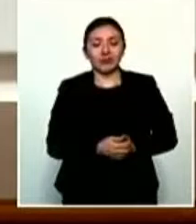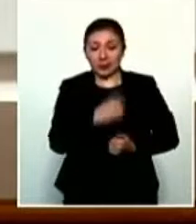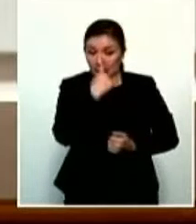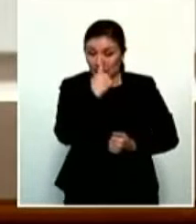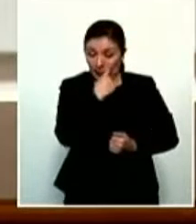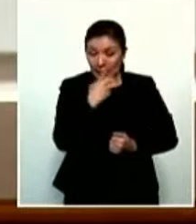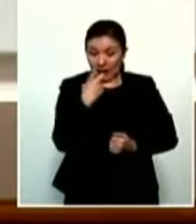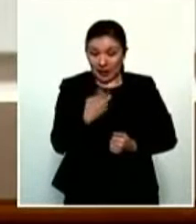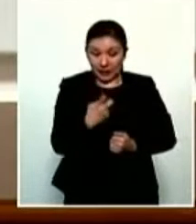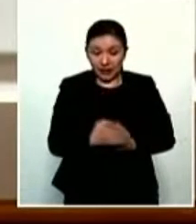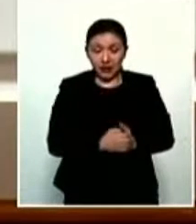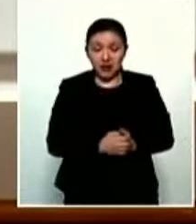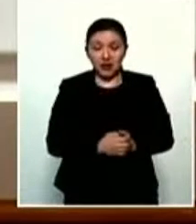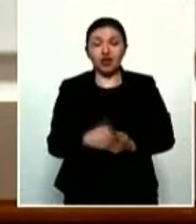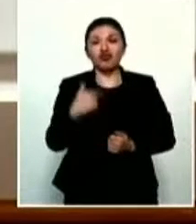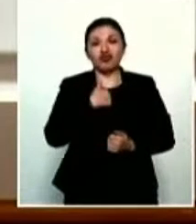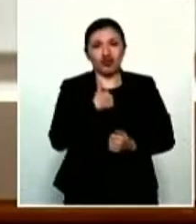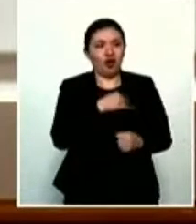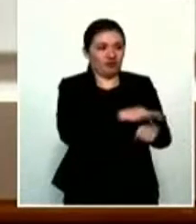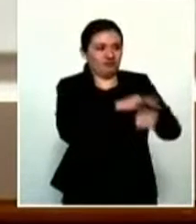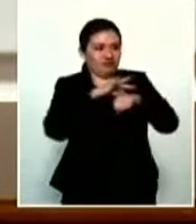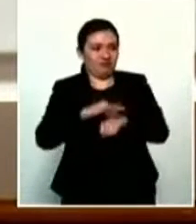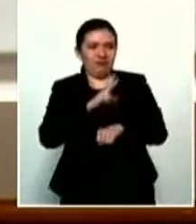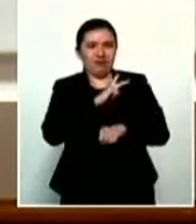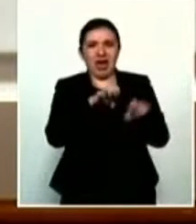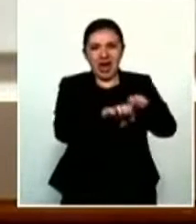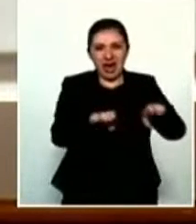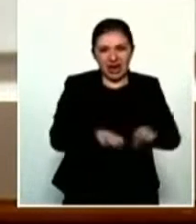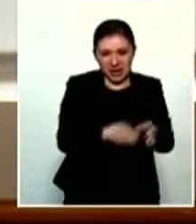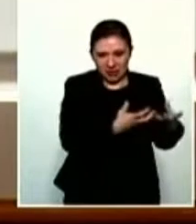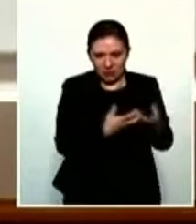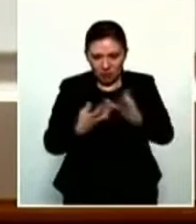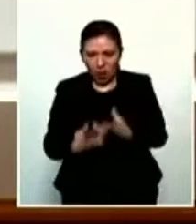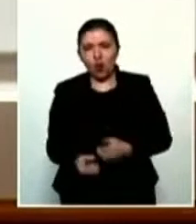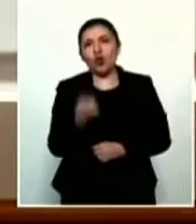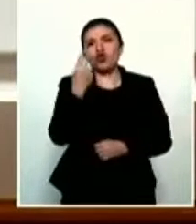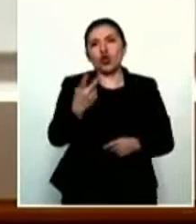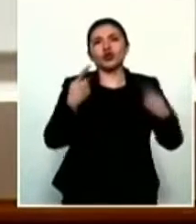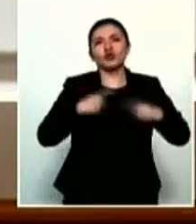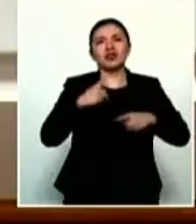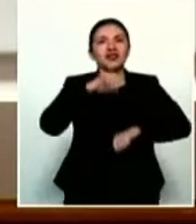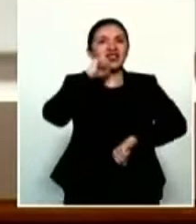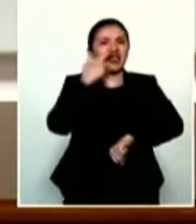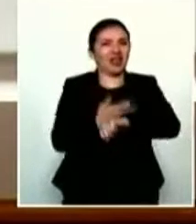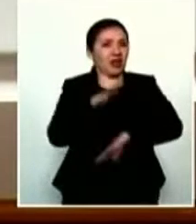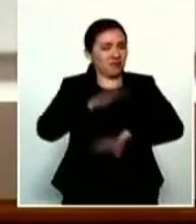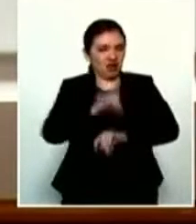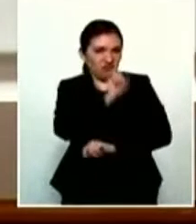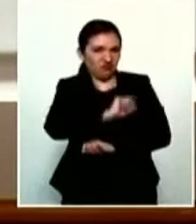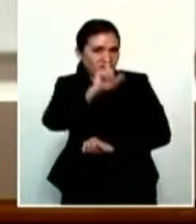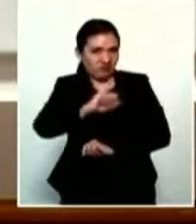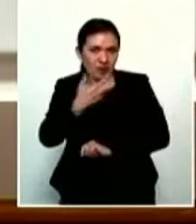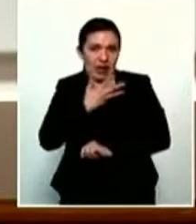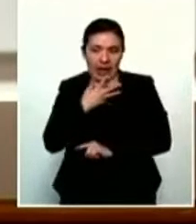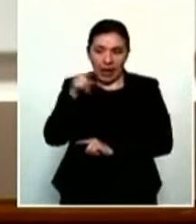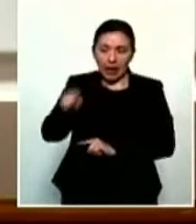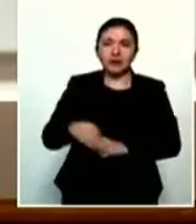de quienes yo llevé y 2 talentosas secretarias que allí estaban,